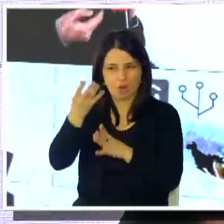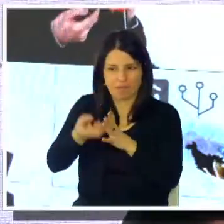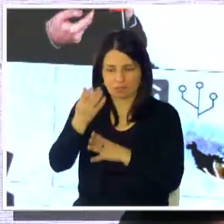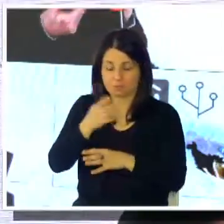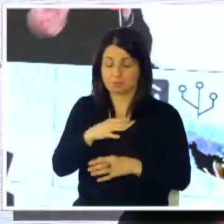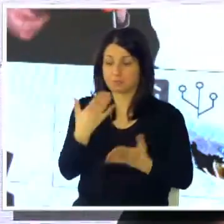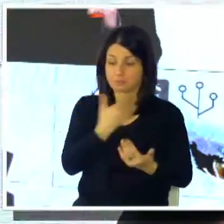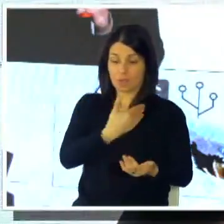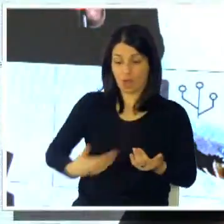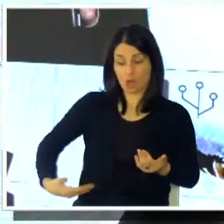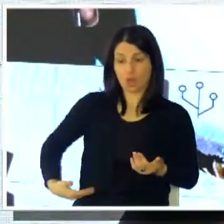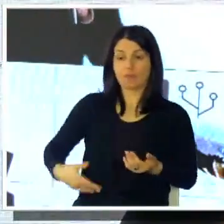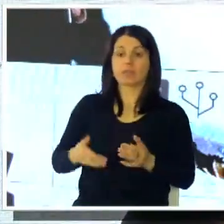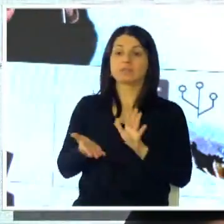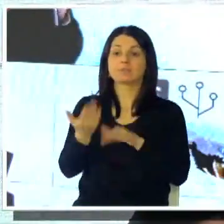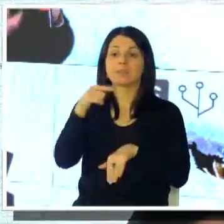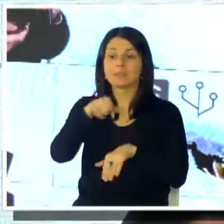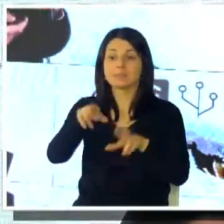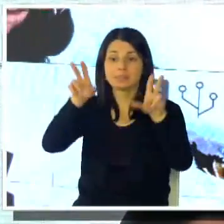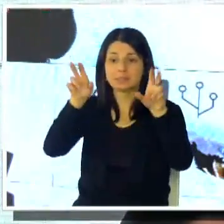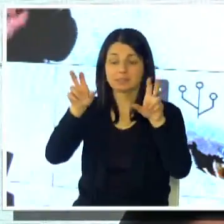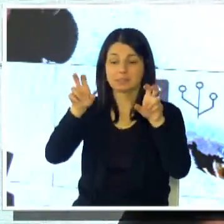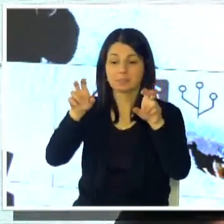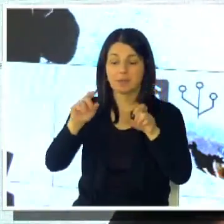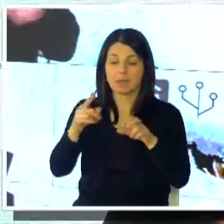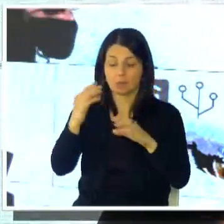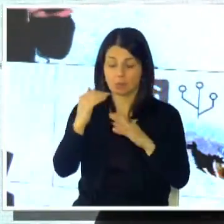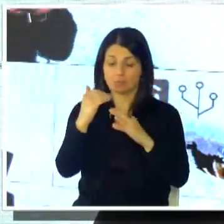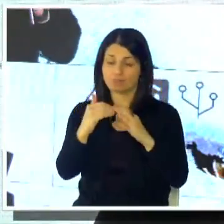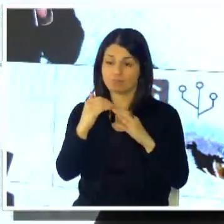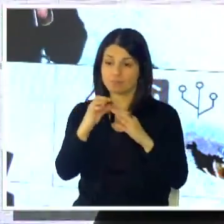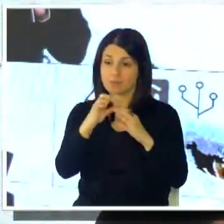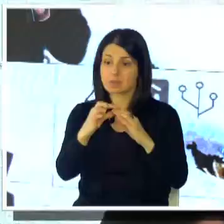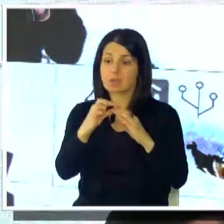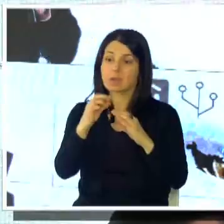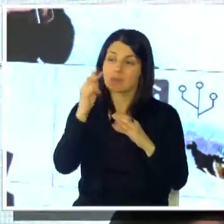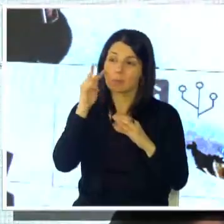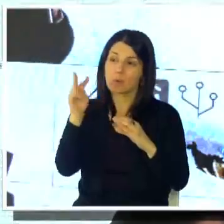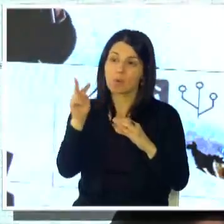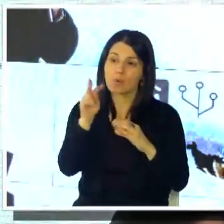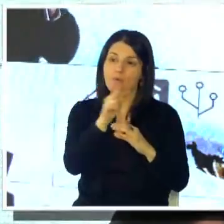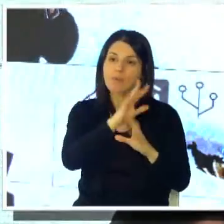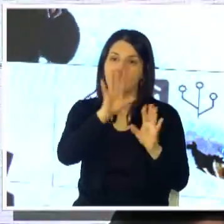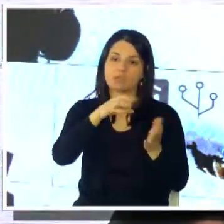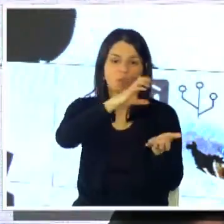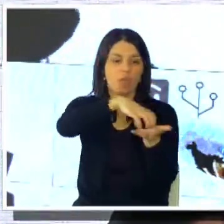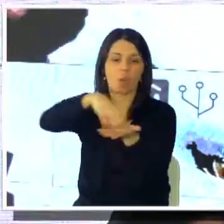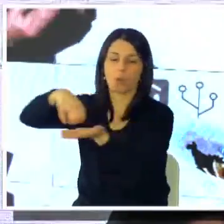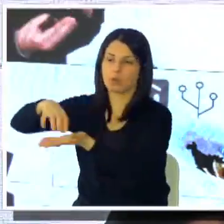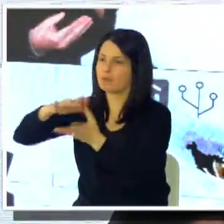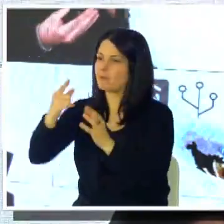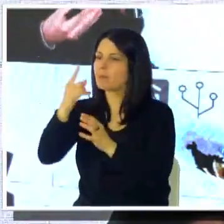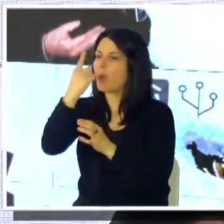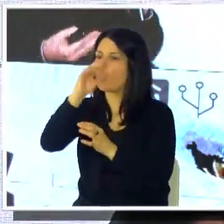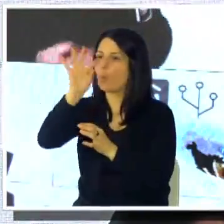Gobernanza. O sea, sobre todo esto, tener una capa que vea a todas las unidades funcionales como una cosa